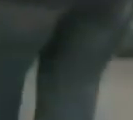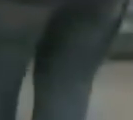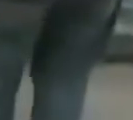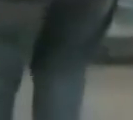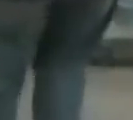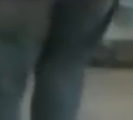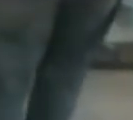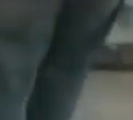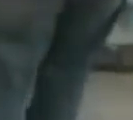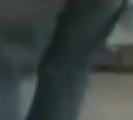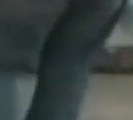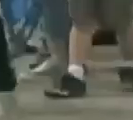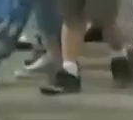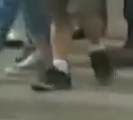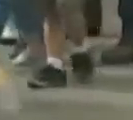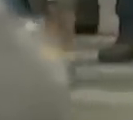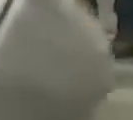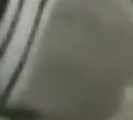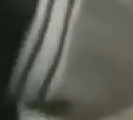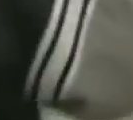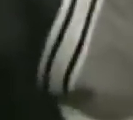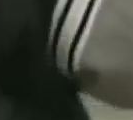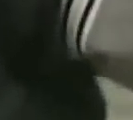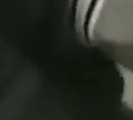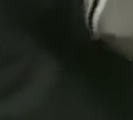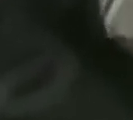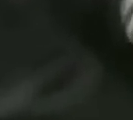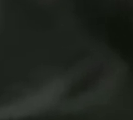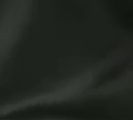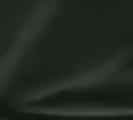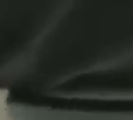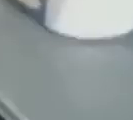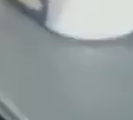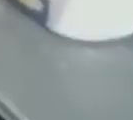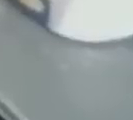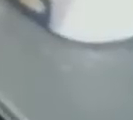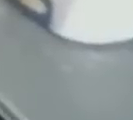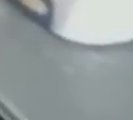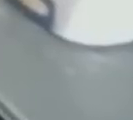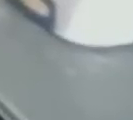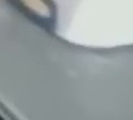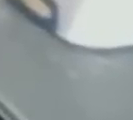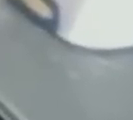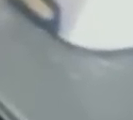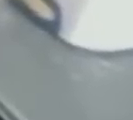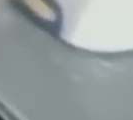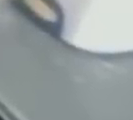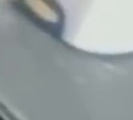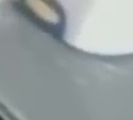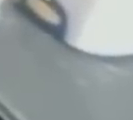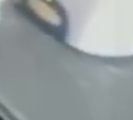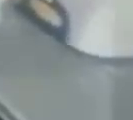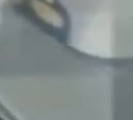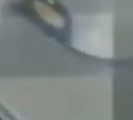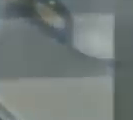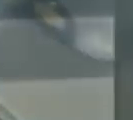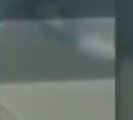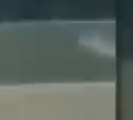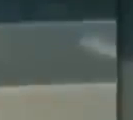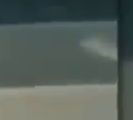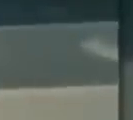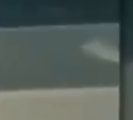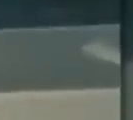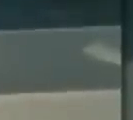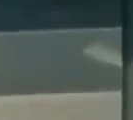todavía. Los medios de comunicación privados no le dieron la acostumbrada cobertura a esta elección. Para ellos no hubo colas ni grandes